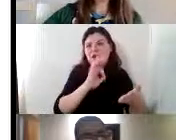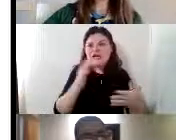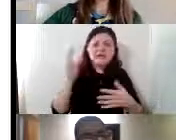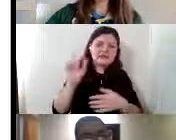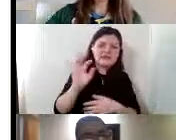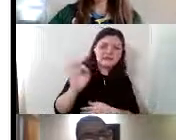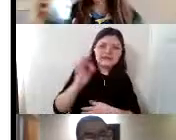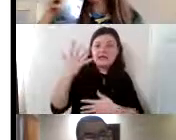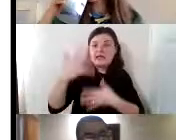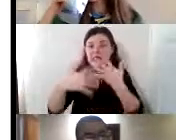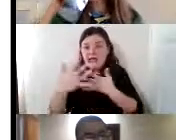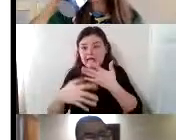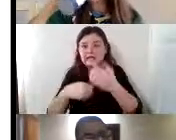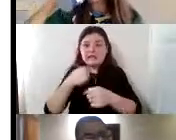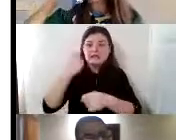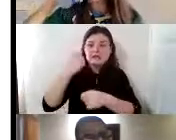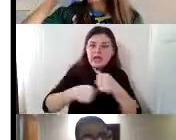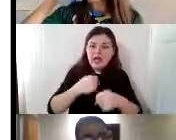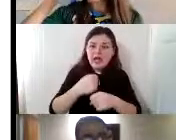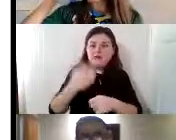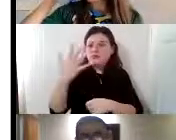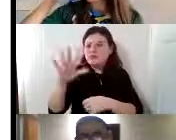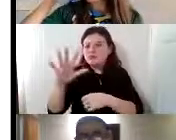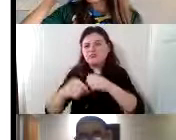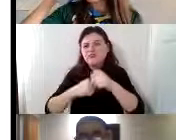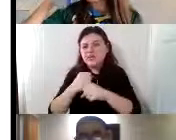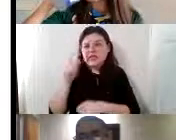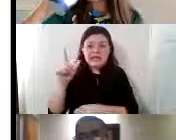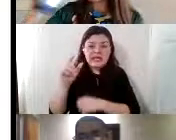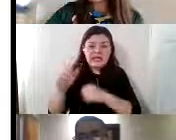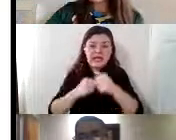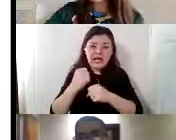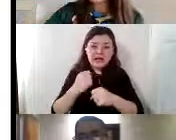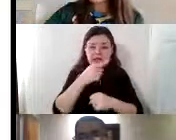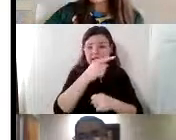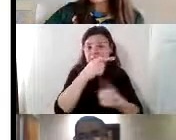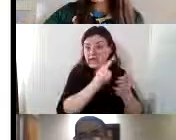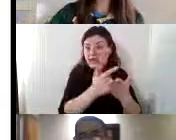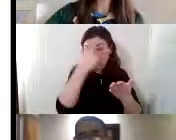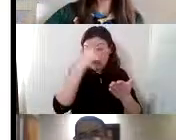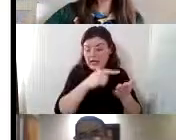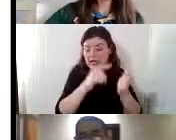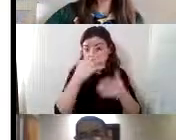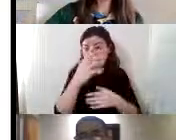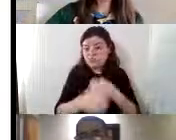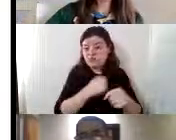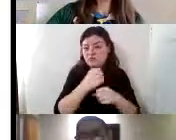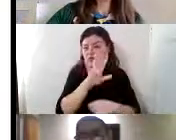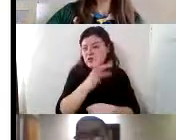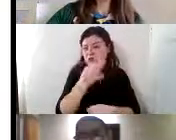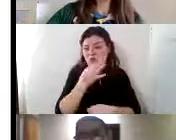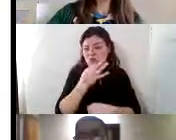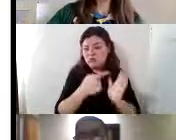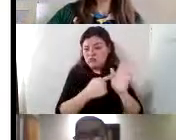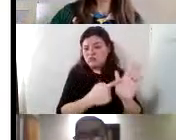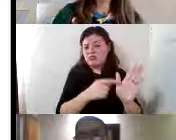Entonces, no les pongo aquí tal cual una edad de, lo pueden utilizar para niños de 5 a 6 años, bla, bla, bla, porque ustedes conocen más que nada a los niños